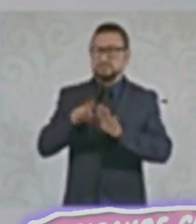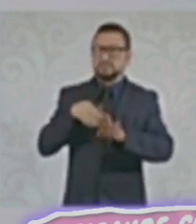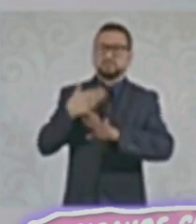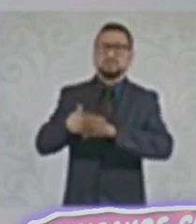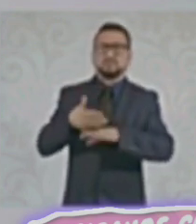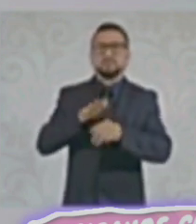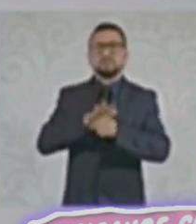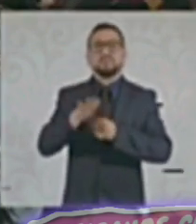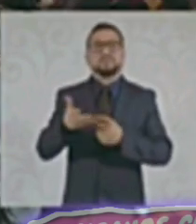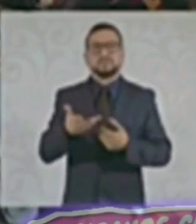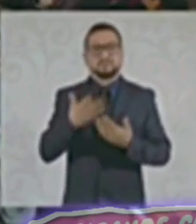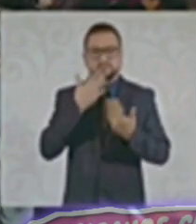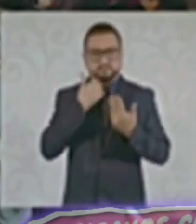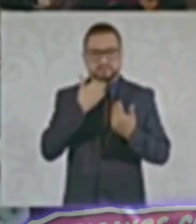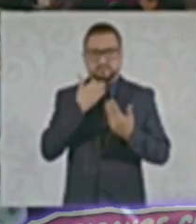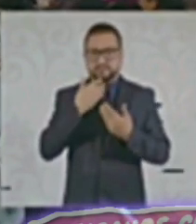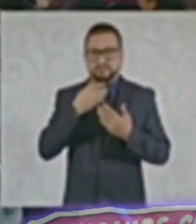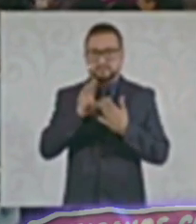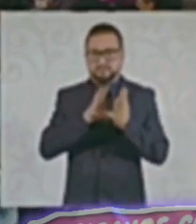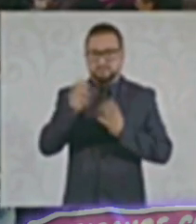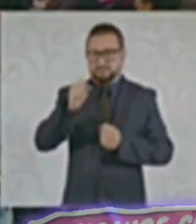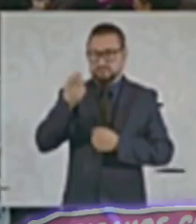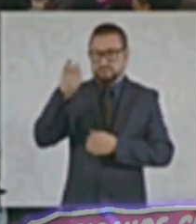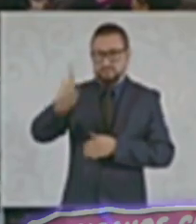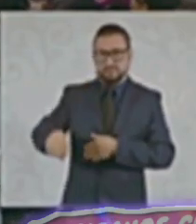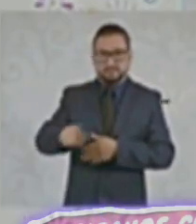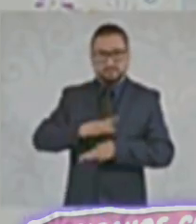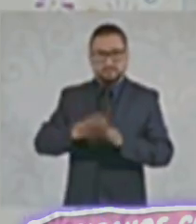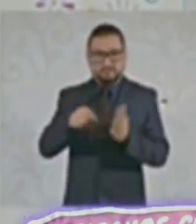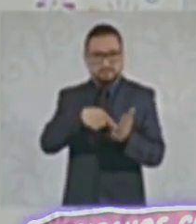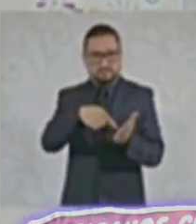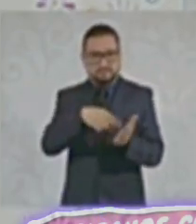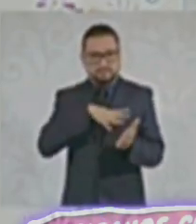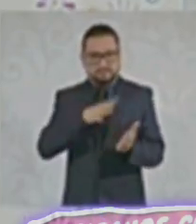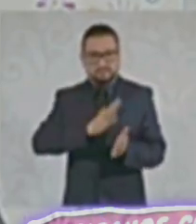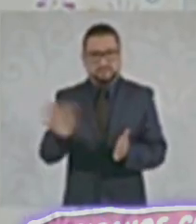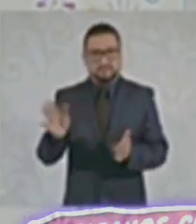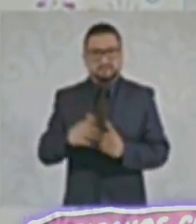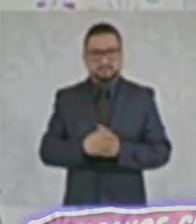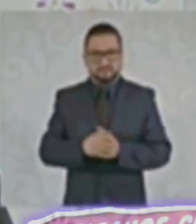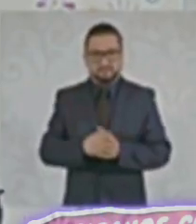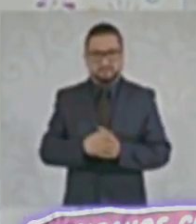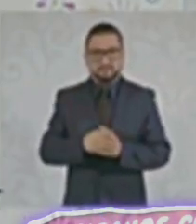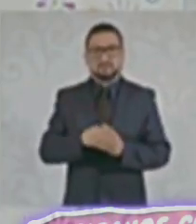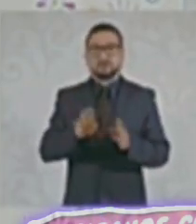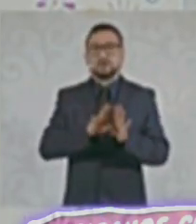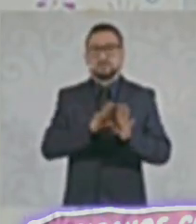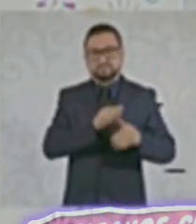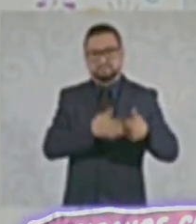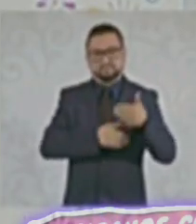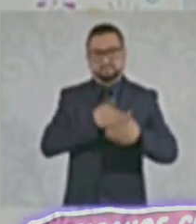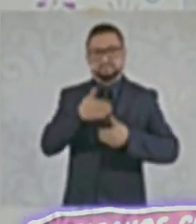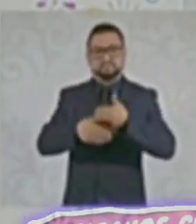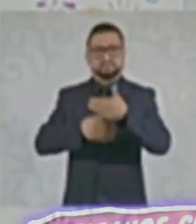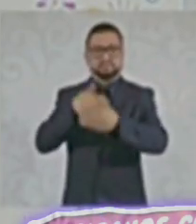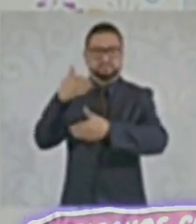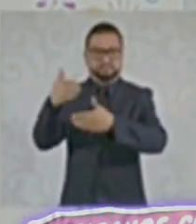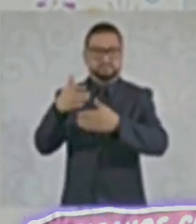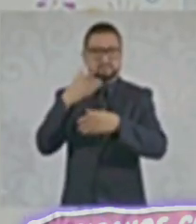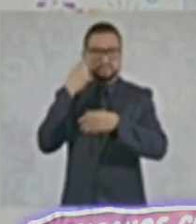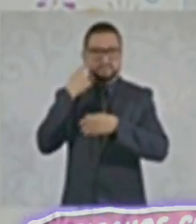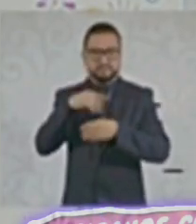qué? Si es un mandato de la Constitución que viene de este proceso de